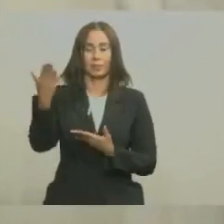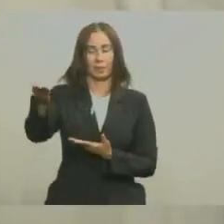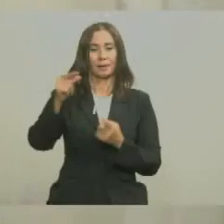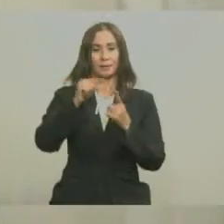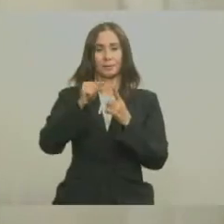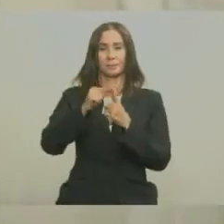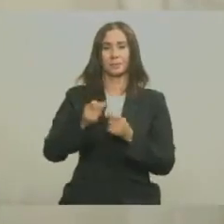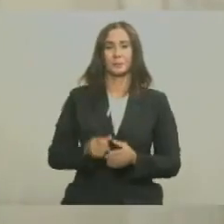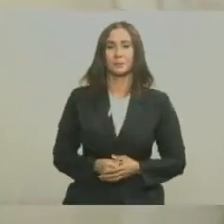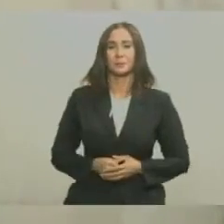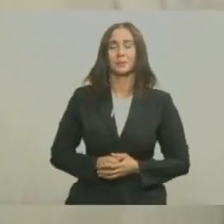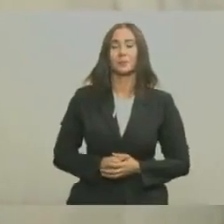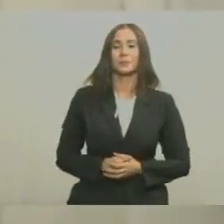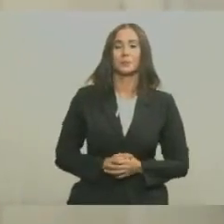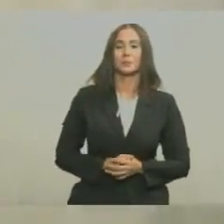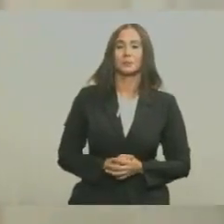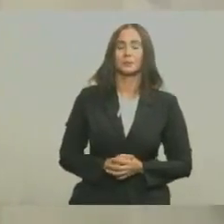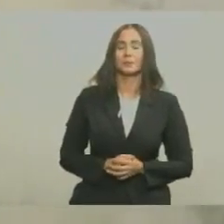palabra.